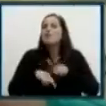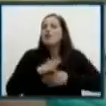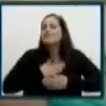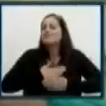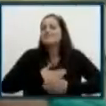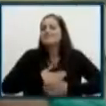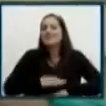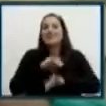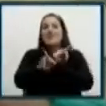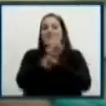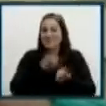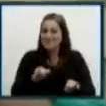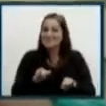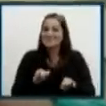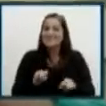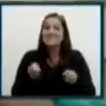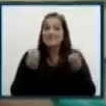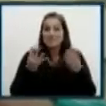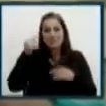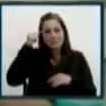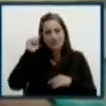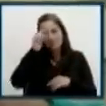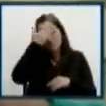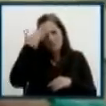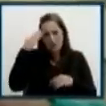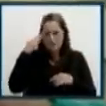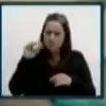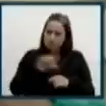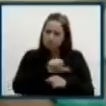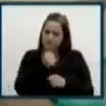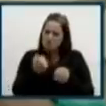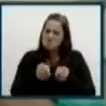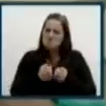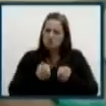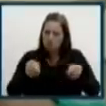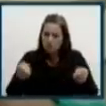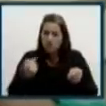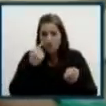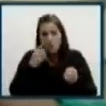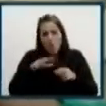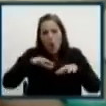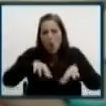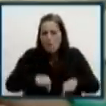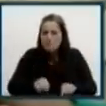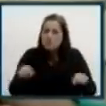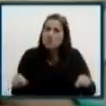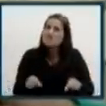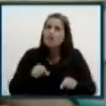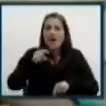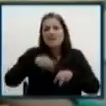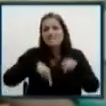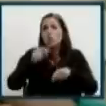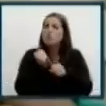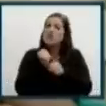feliz, porque creo que nuestro Frente Amplio sale fortalecido y aparte, con un compromiso de hacer una gestión abierta a la ciudadanía,